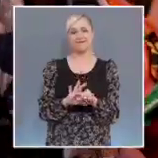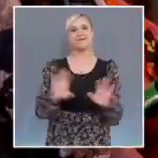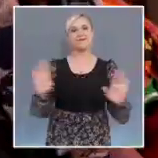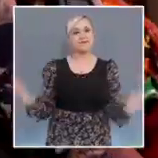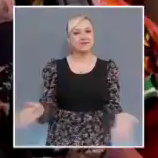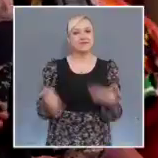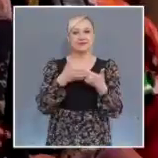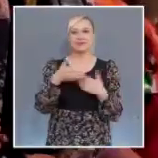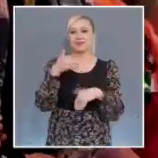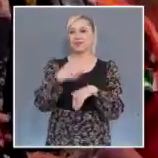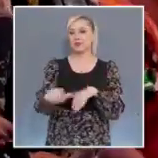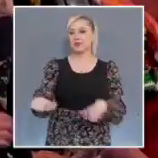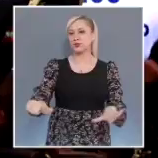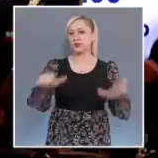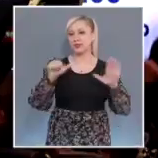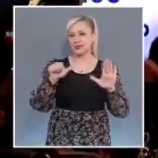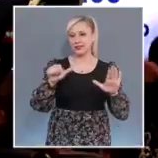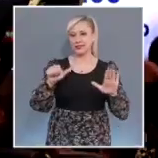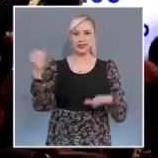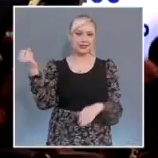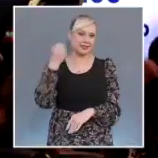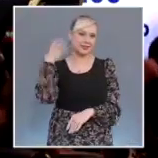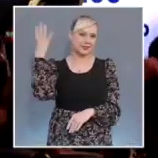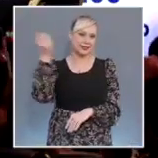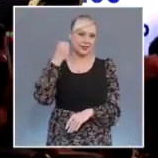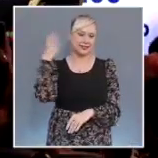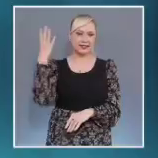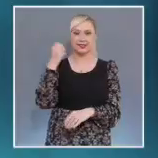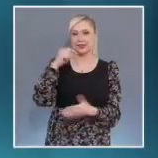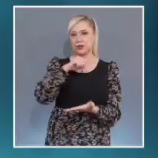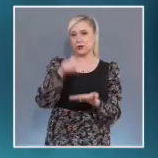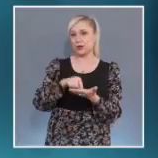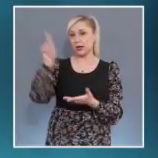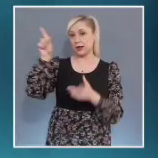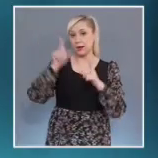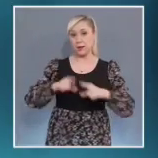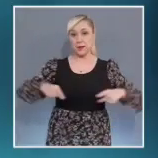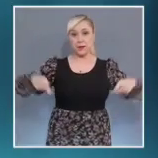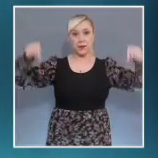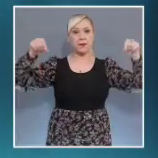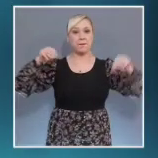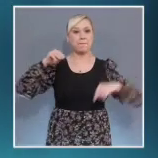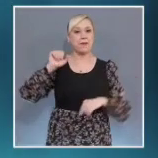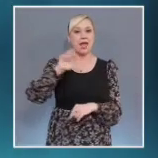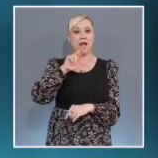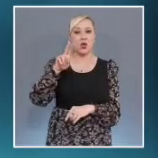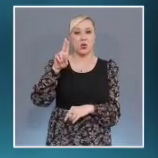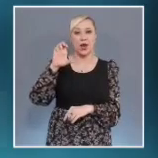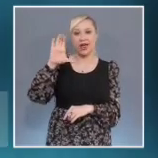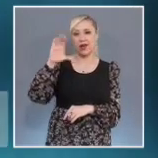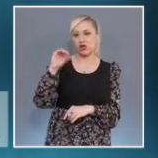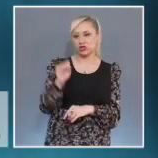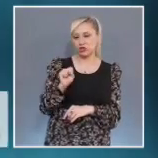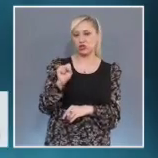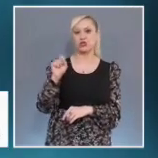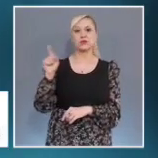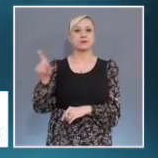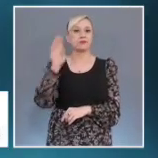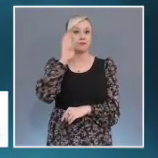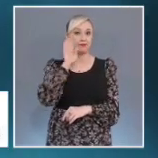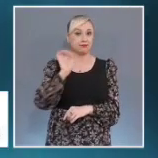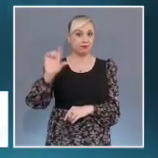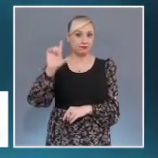Bienal de Mujeres Juezas, que se llevó a cabo en Marruecos, la ministra presidenta del Poder Judicial de la Federación, Norma Lucía